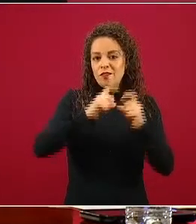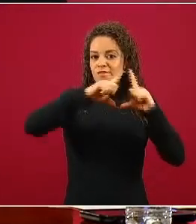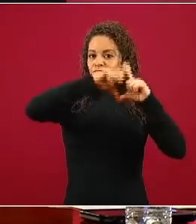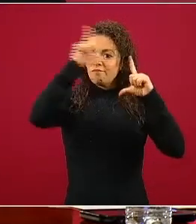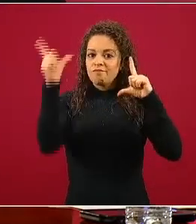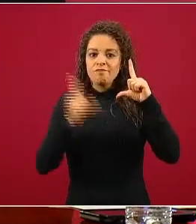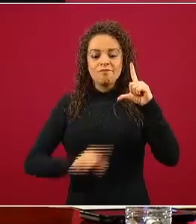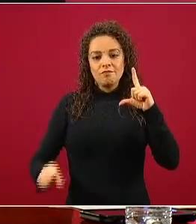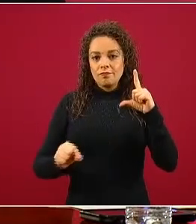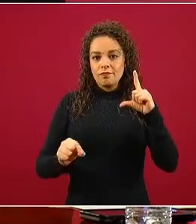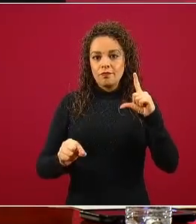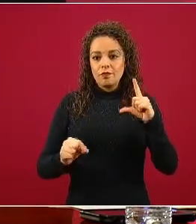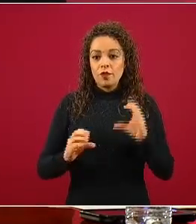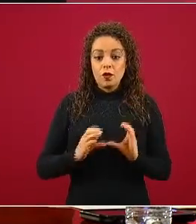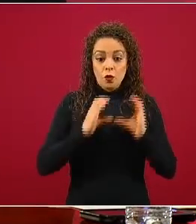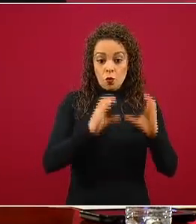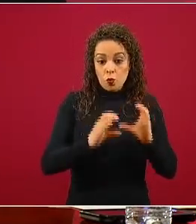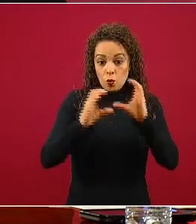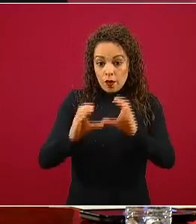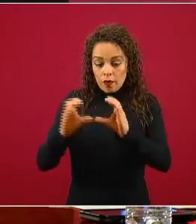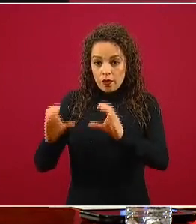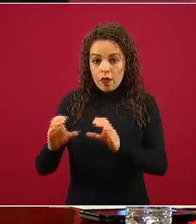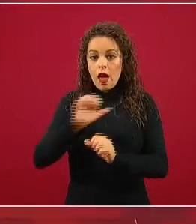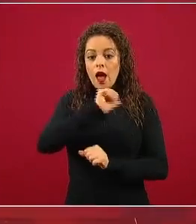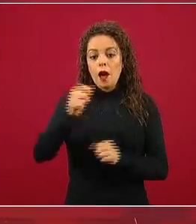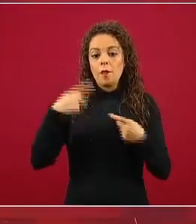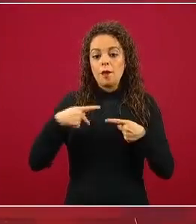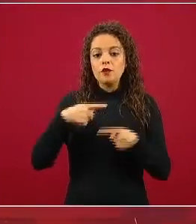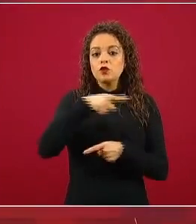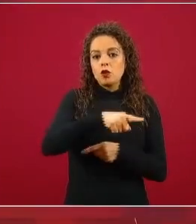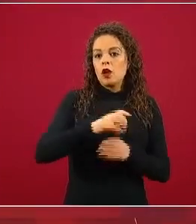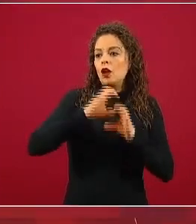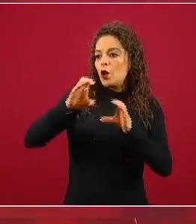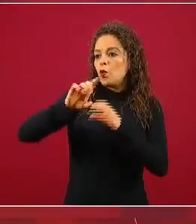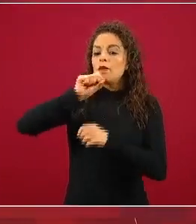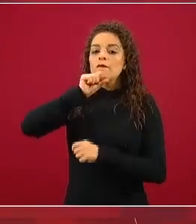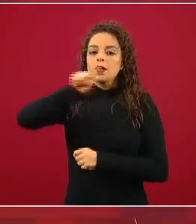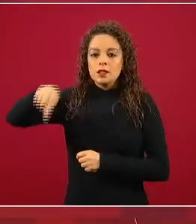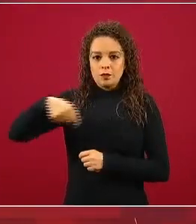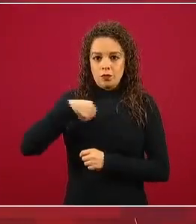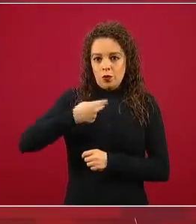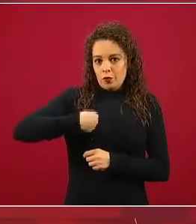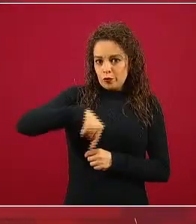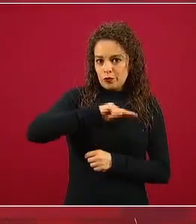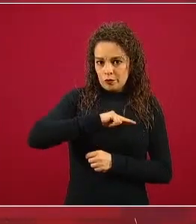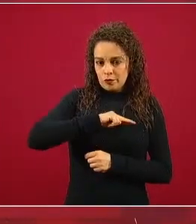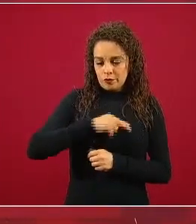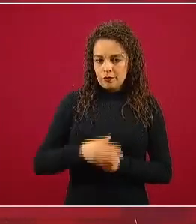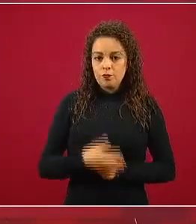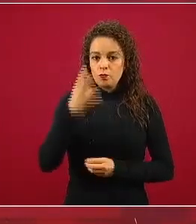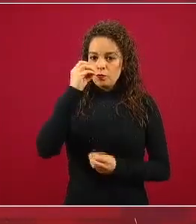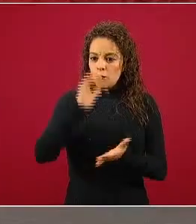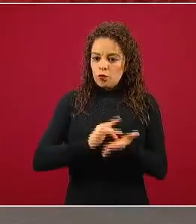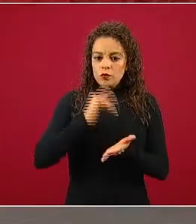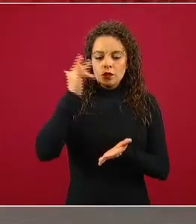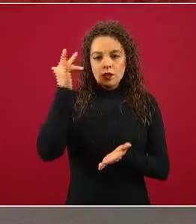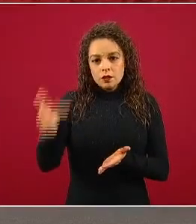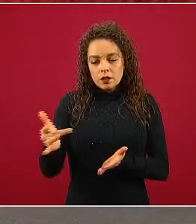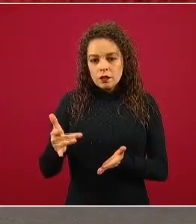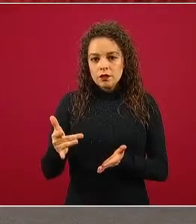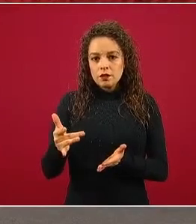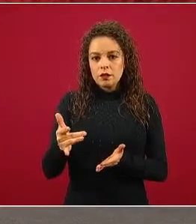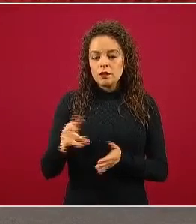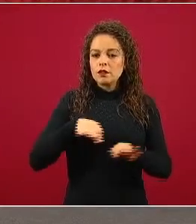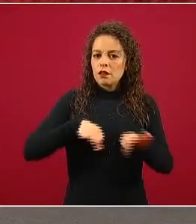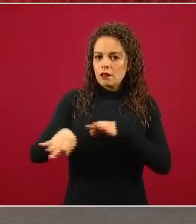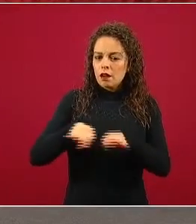a quien nos cuida. Finalmente, antes de ceder la palabra, quiero agradecer la labor de las instituciones que